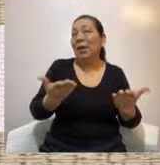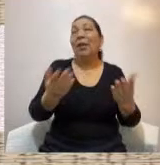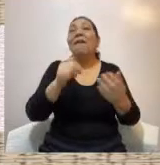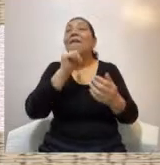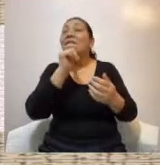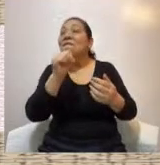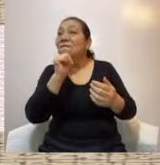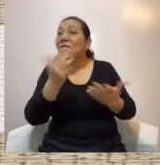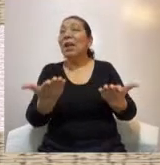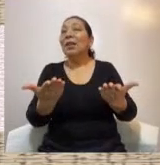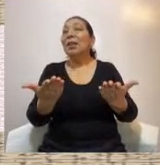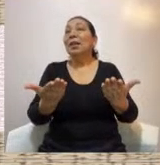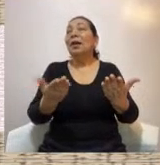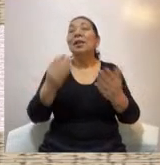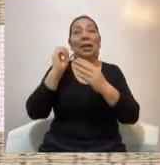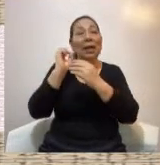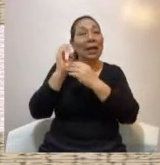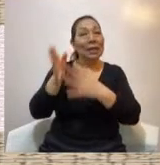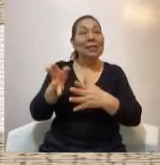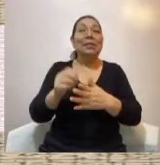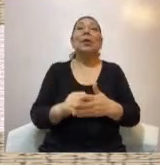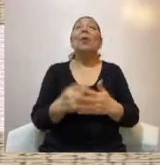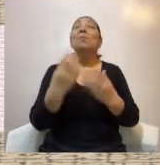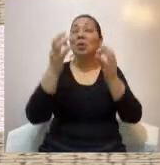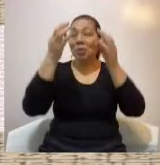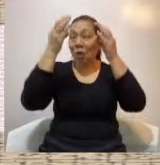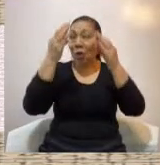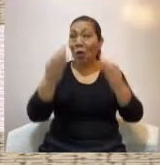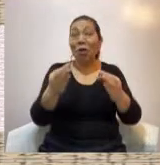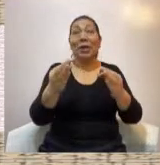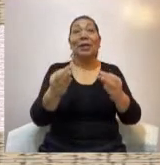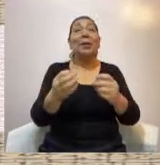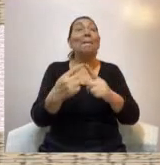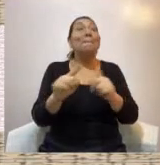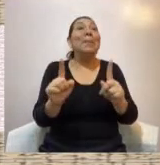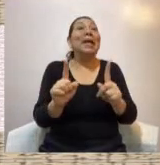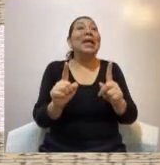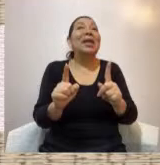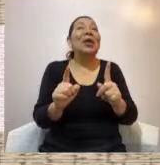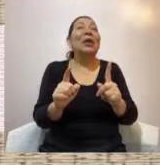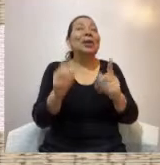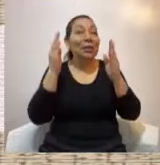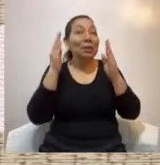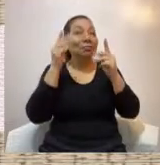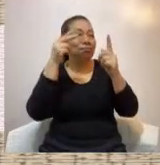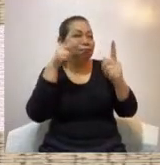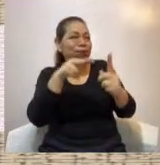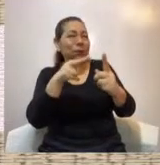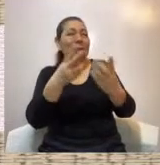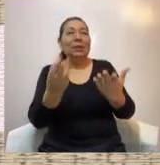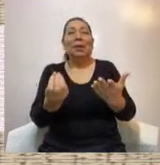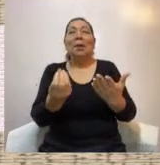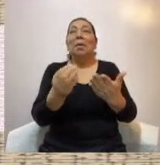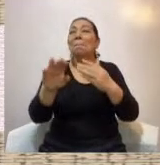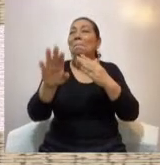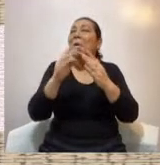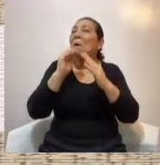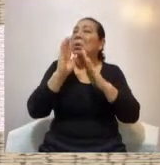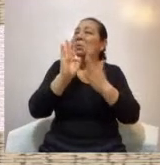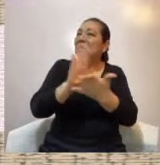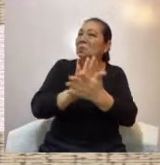que son faltas y las posibles sanciones, ¿no? Es correcto el enfoque de género, pero creo que el Tribunal Constitucional en su